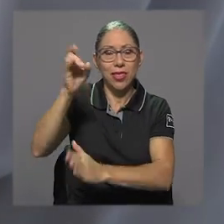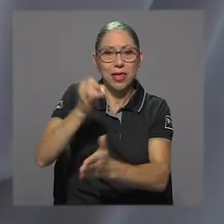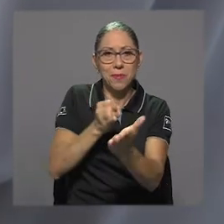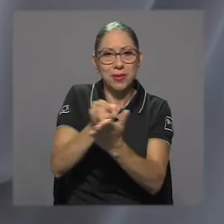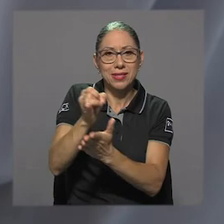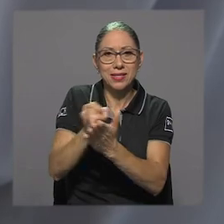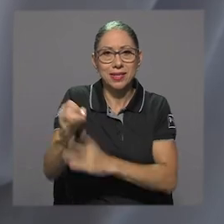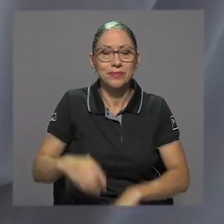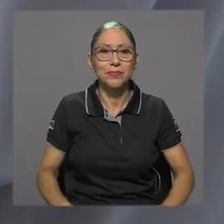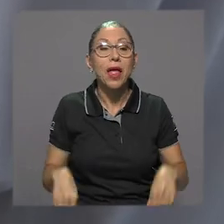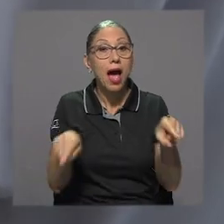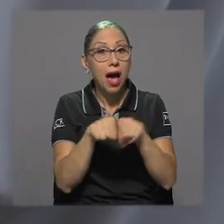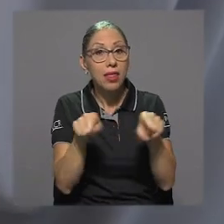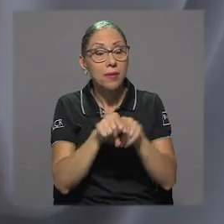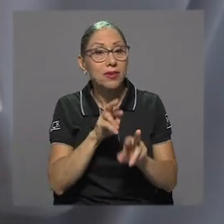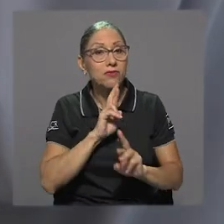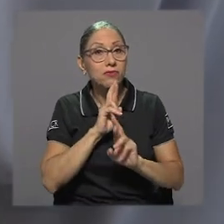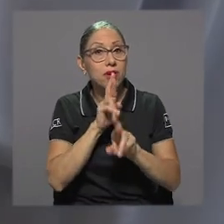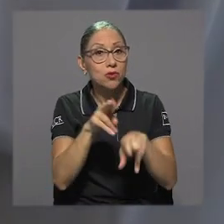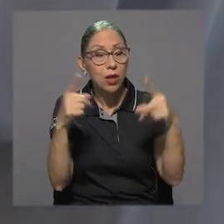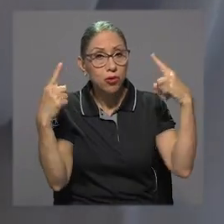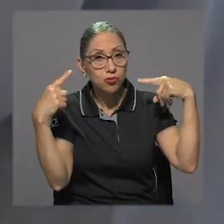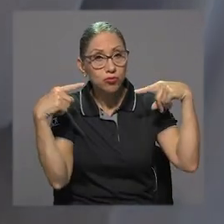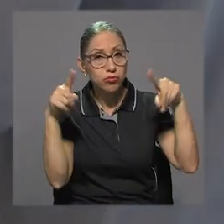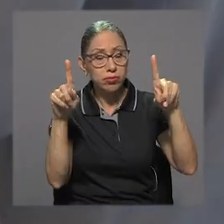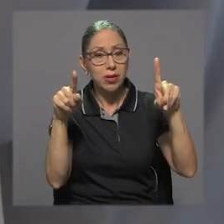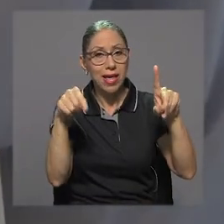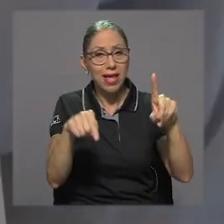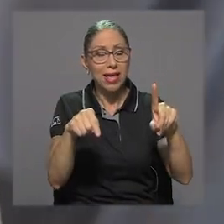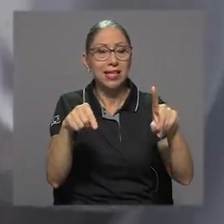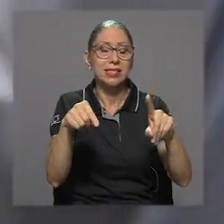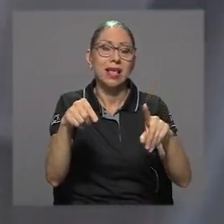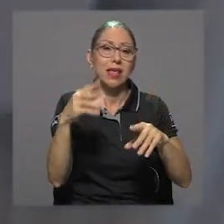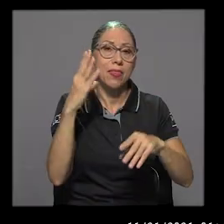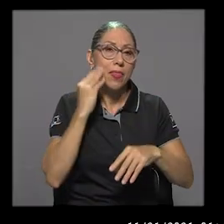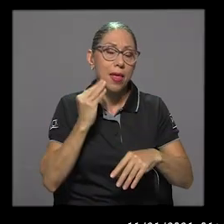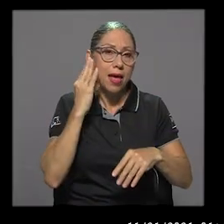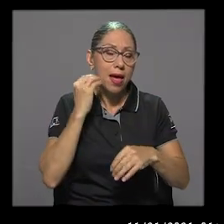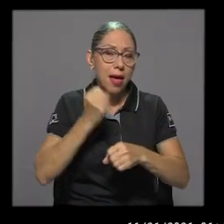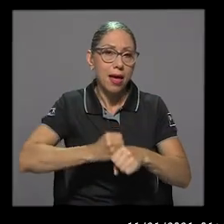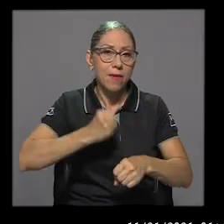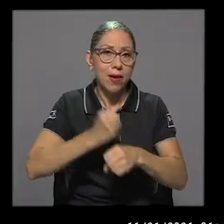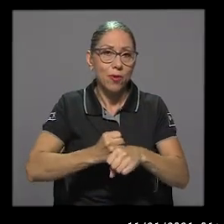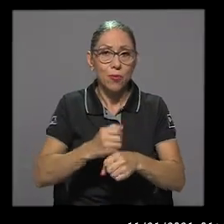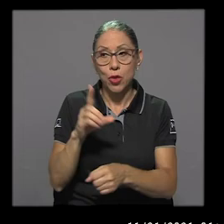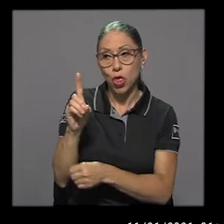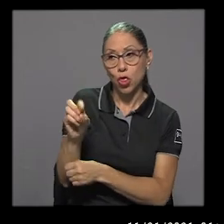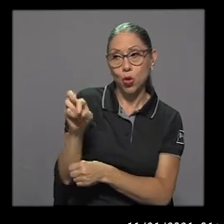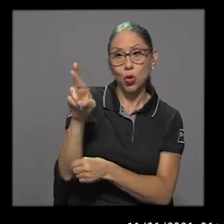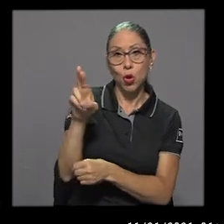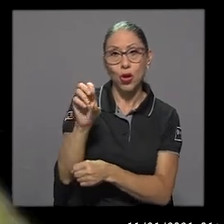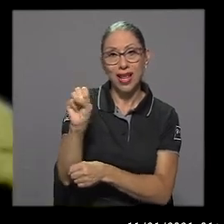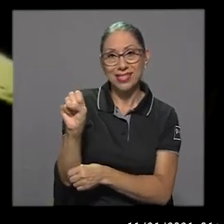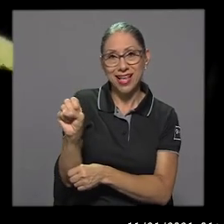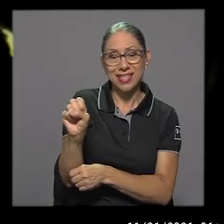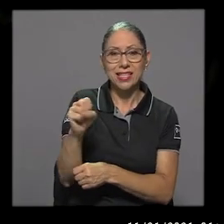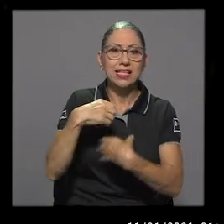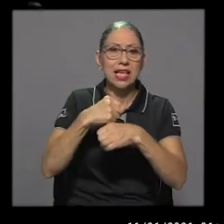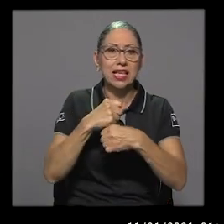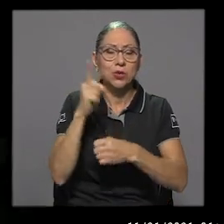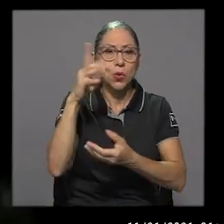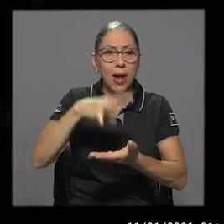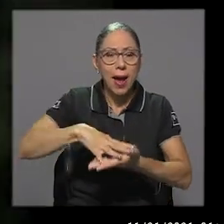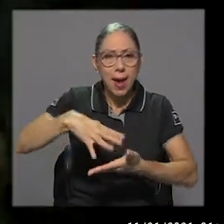instituciones que están desarrollando la investigación. Además de los resultados obtenidos durante la expedición, la doctora